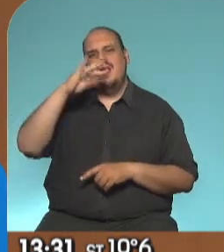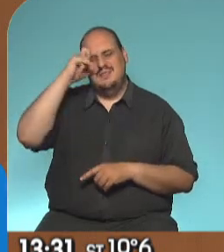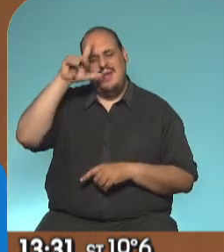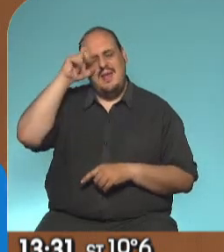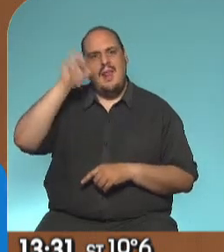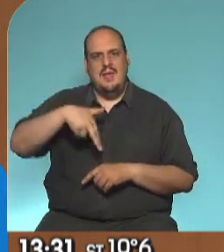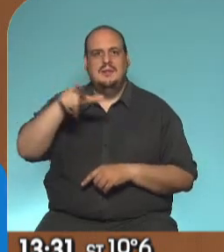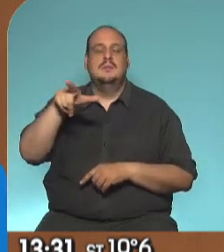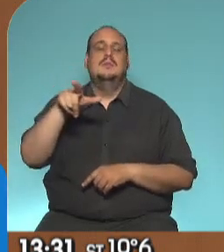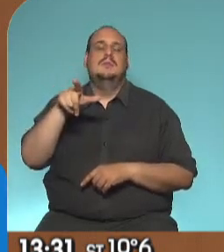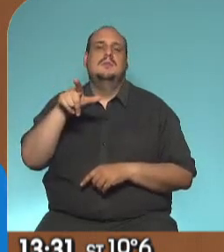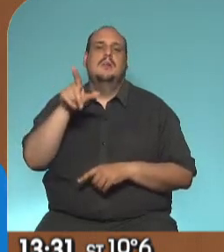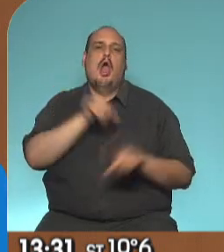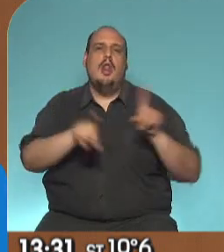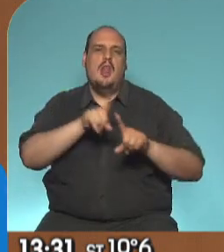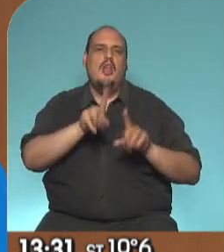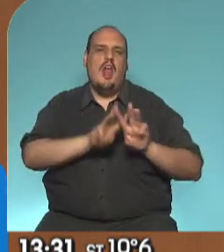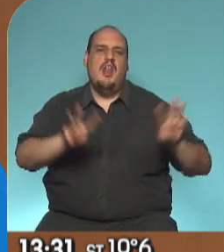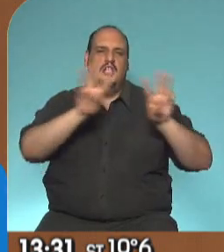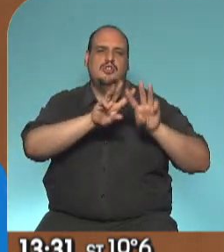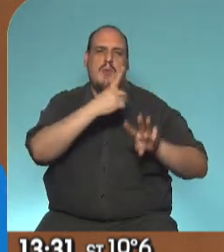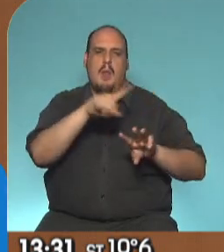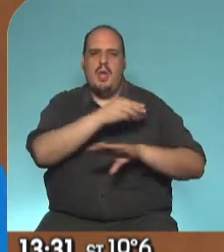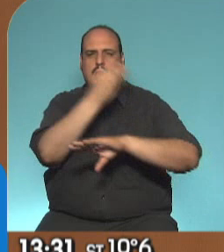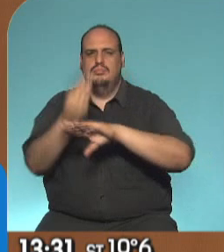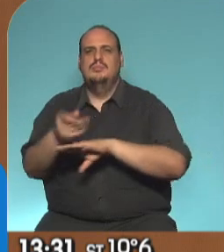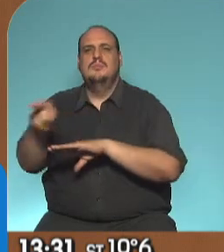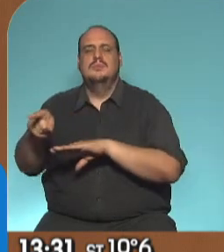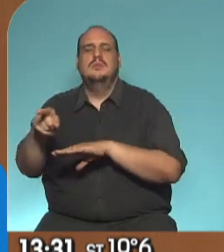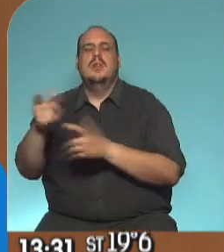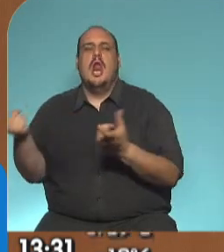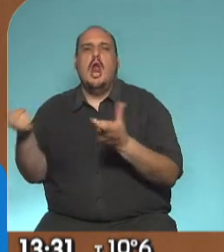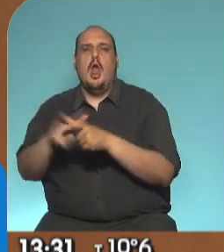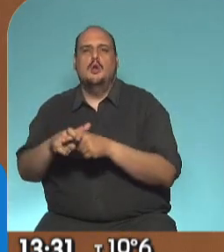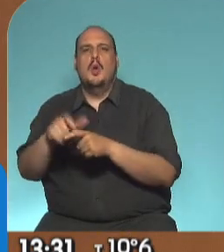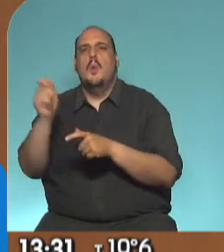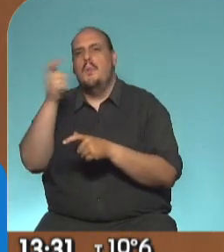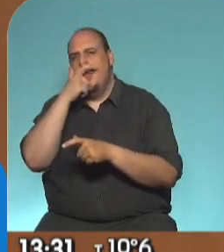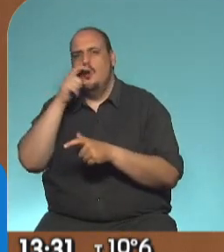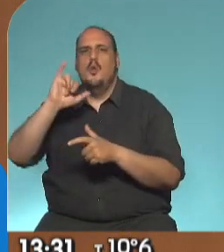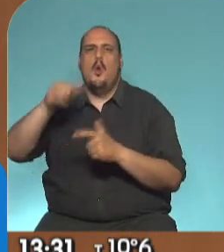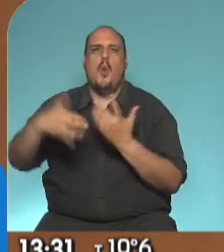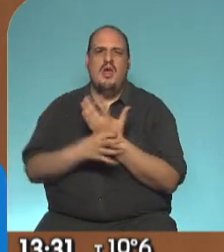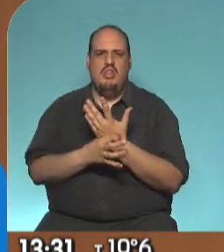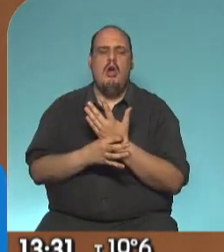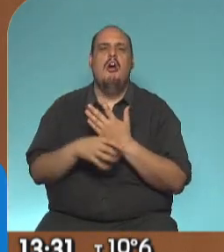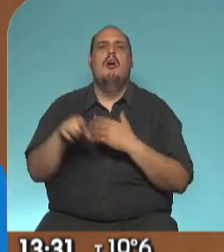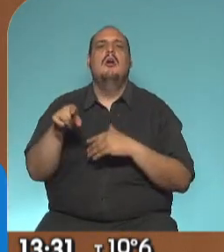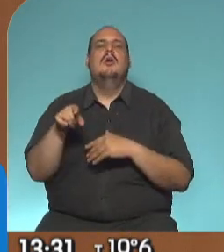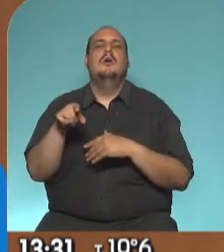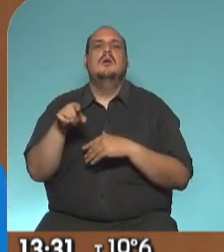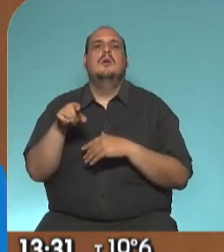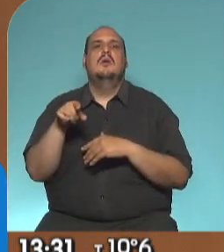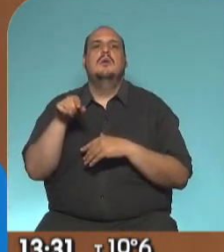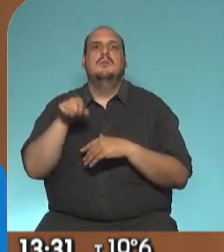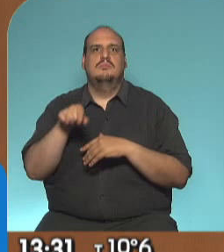Humanos visitó Venezuela, se reunió con Nicolás Maduro, con Juan Guaidó, con víctimas, etcétera, y escribió lo que desde mi punto de vista por lo